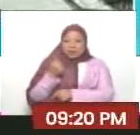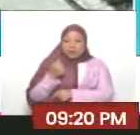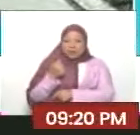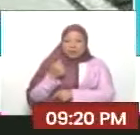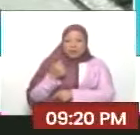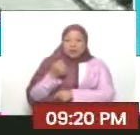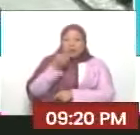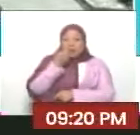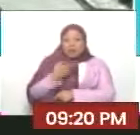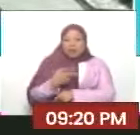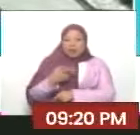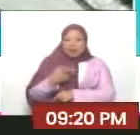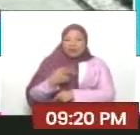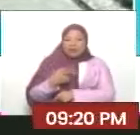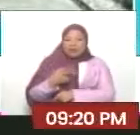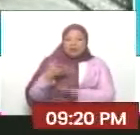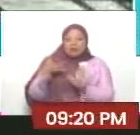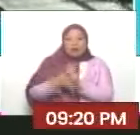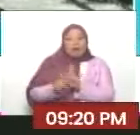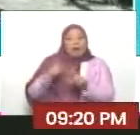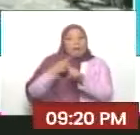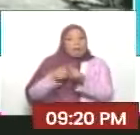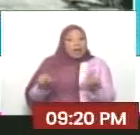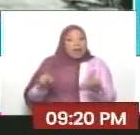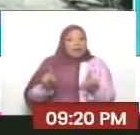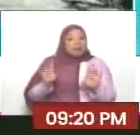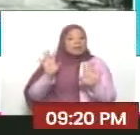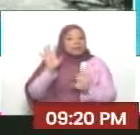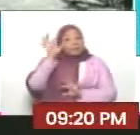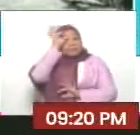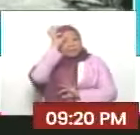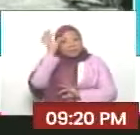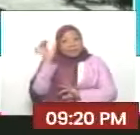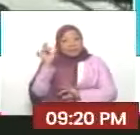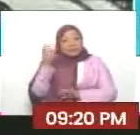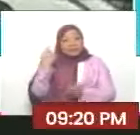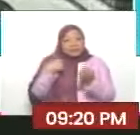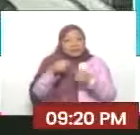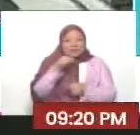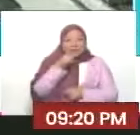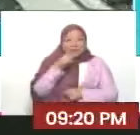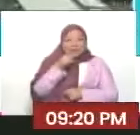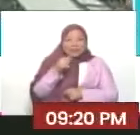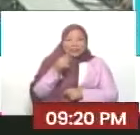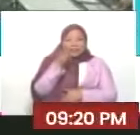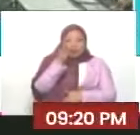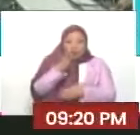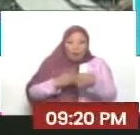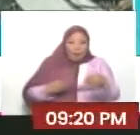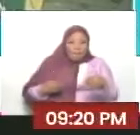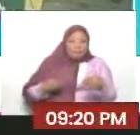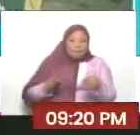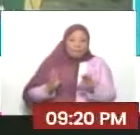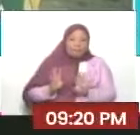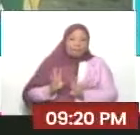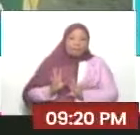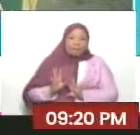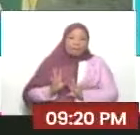un buen pedazo con el ministro, no sé cómo. Bueno, cuál... pero por cada mano que pasó le picaron un pedazo, ¿ves?